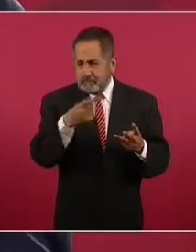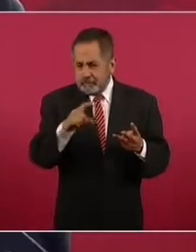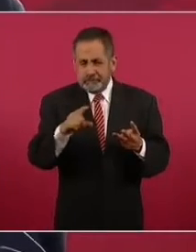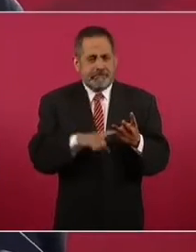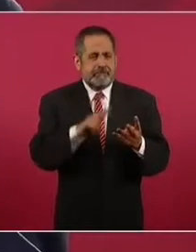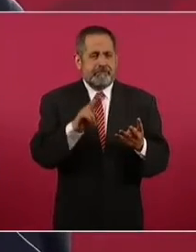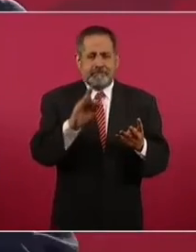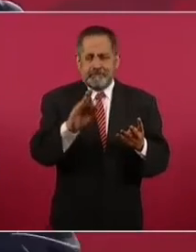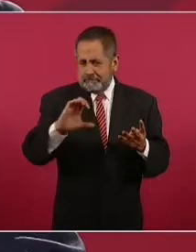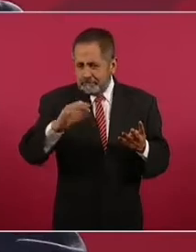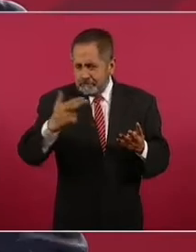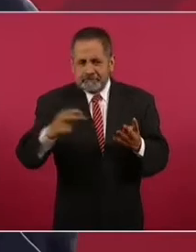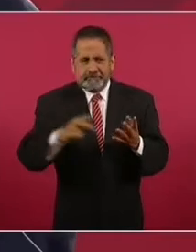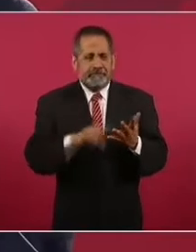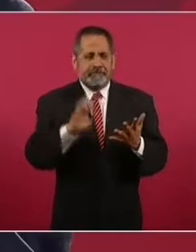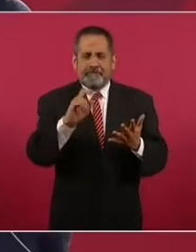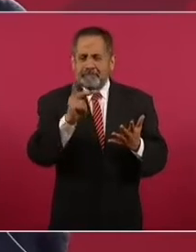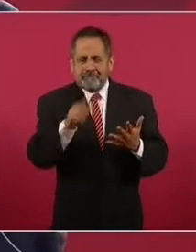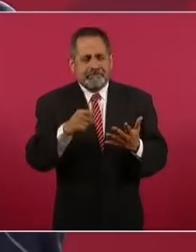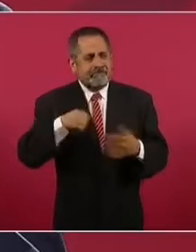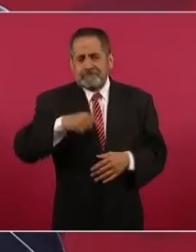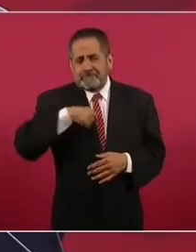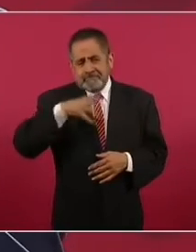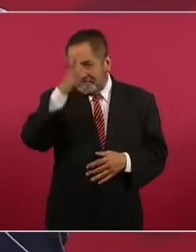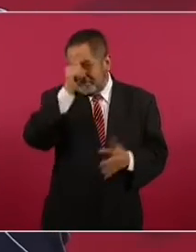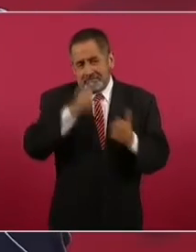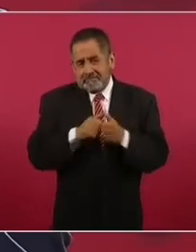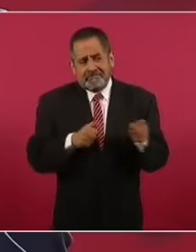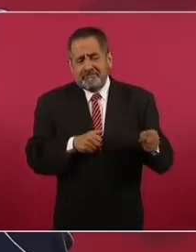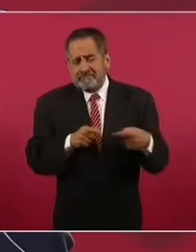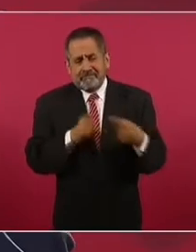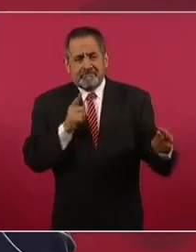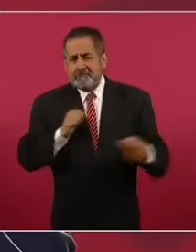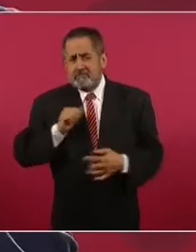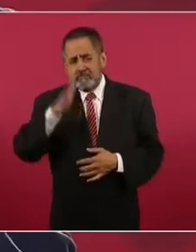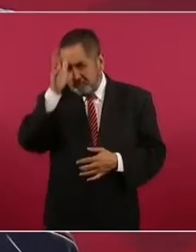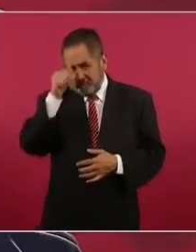Fox, ni de Calderón, ni de Peña Nieto.